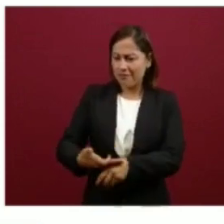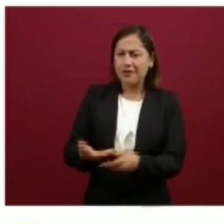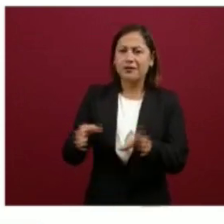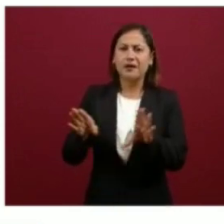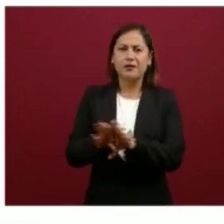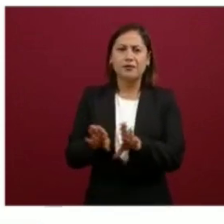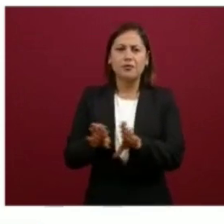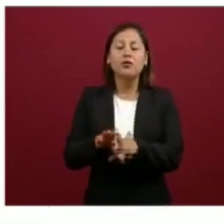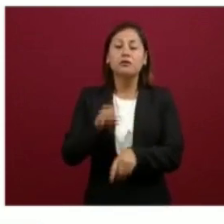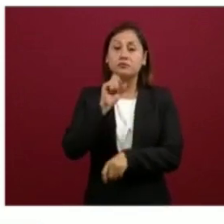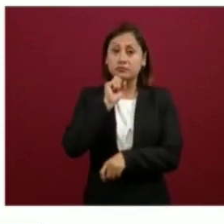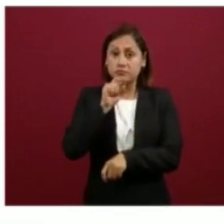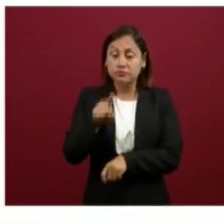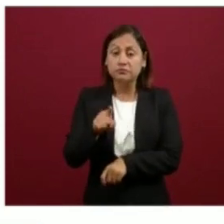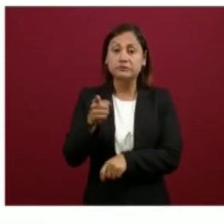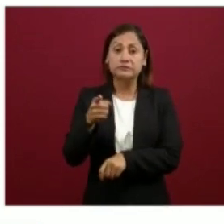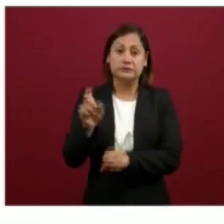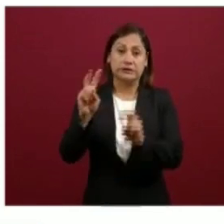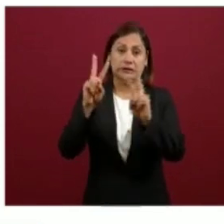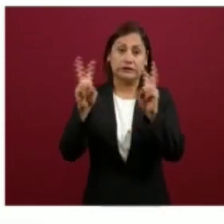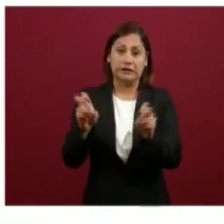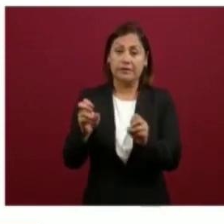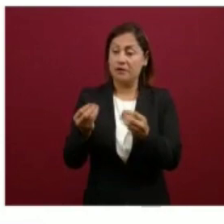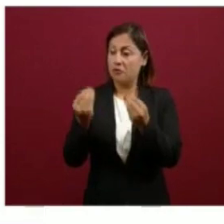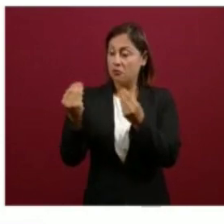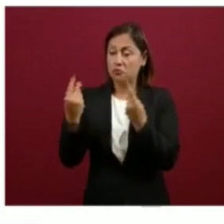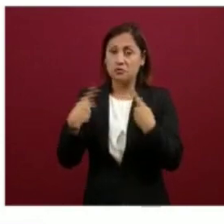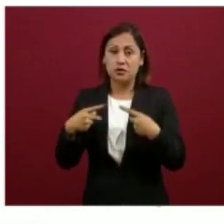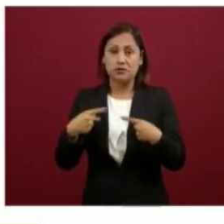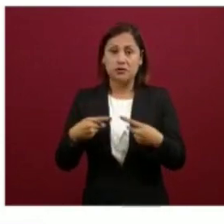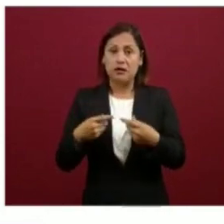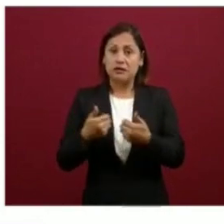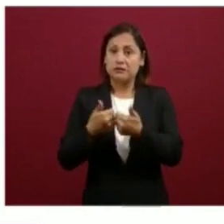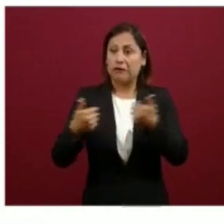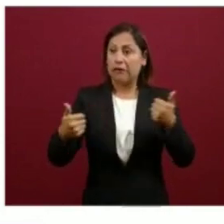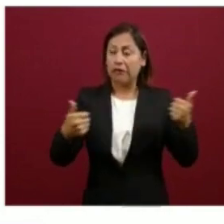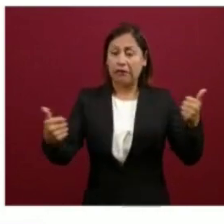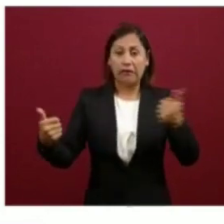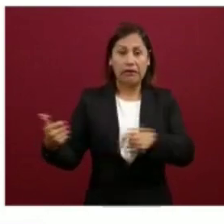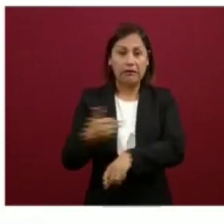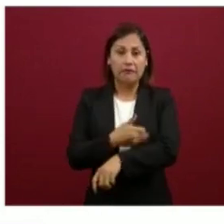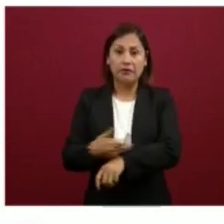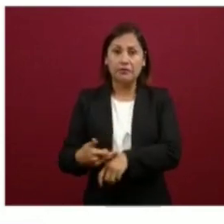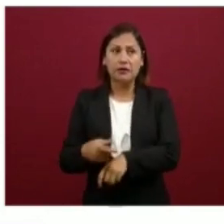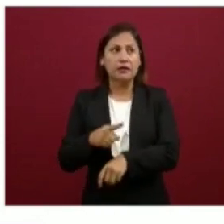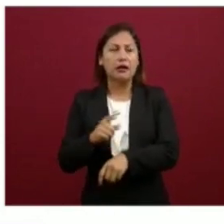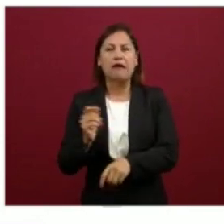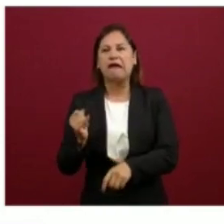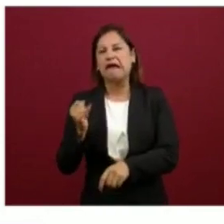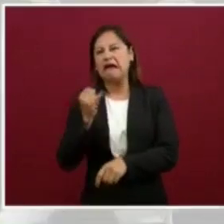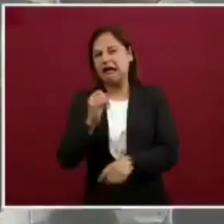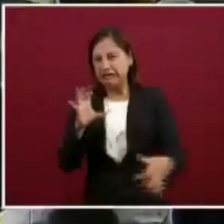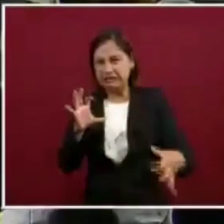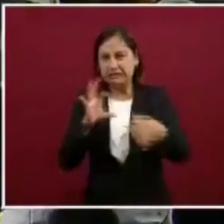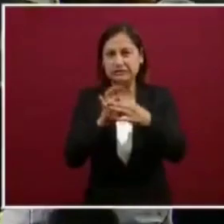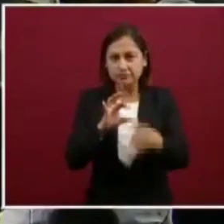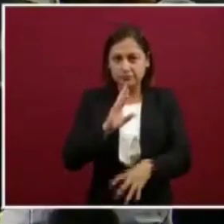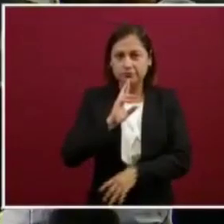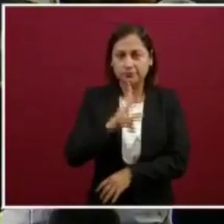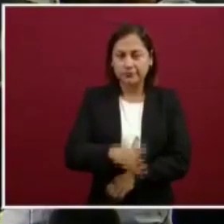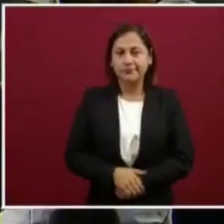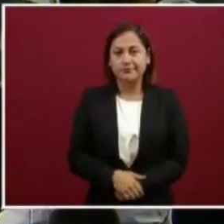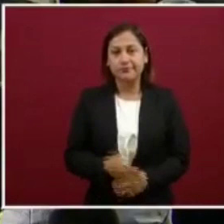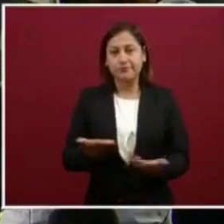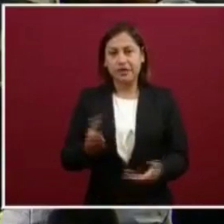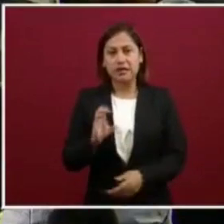reunificación familiar. Hay muchos migrantes que ya se fueron, entonces pues mucha gente va acercándose a sus familias. Nosotros en CEPAL lo que hicimos es tratar